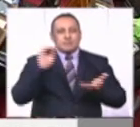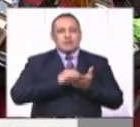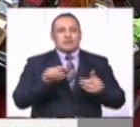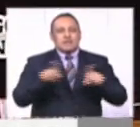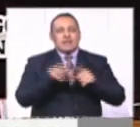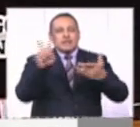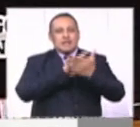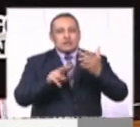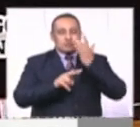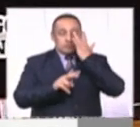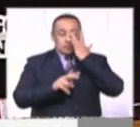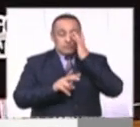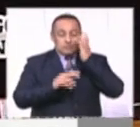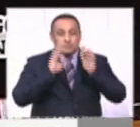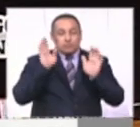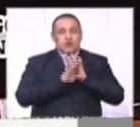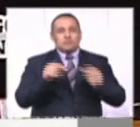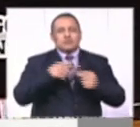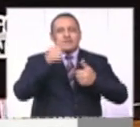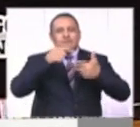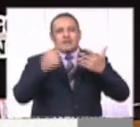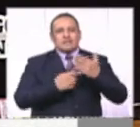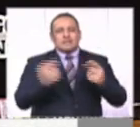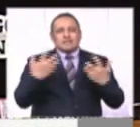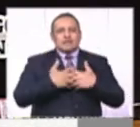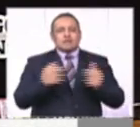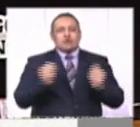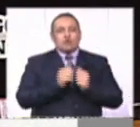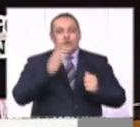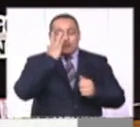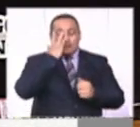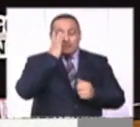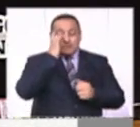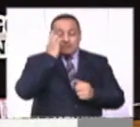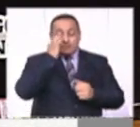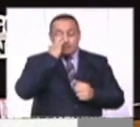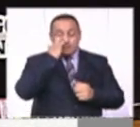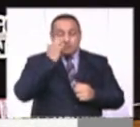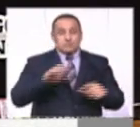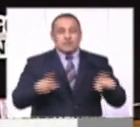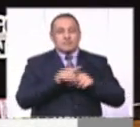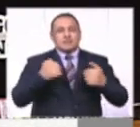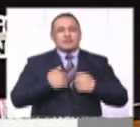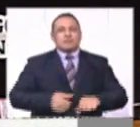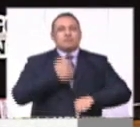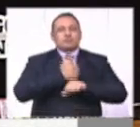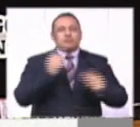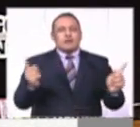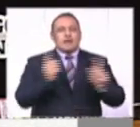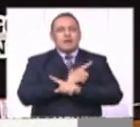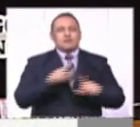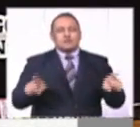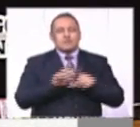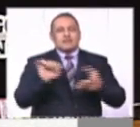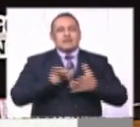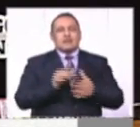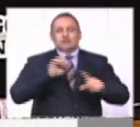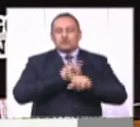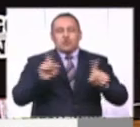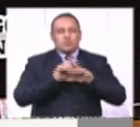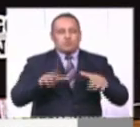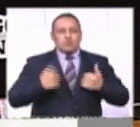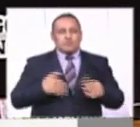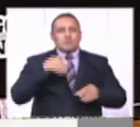se dará lectura a la relación de integrantes de la comisión permanente titulares y entes que se encuentran